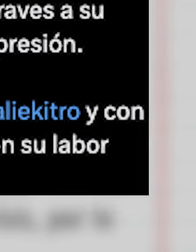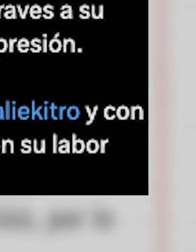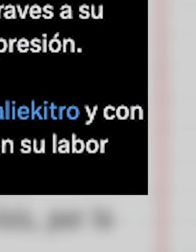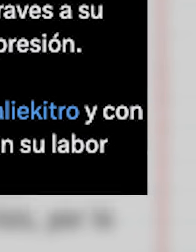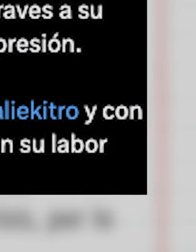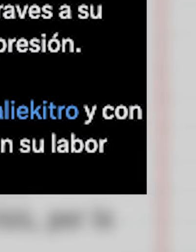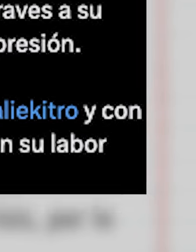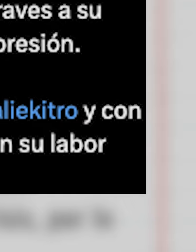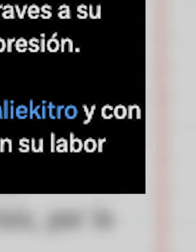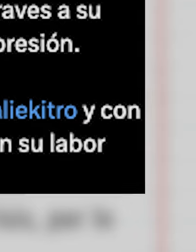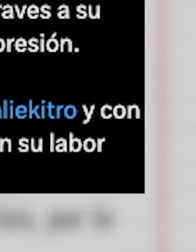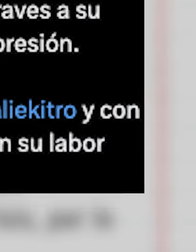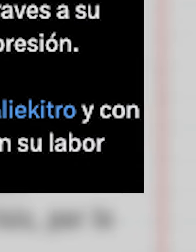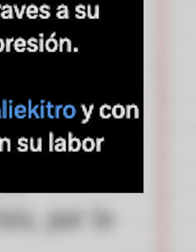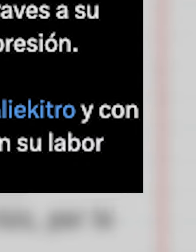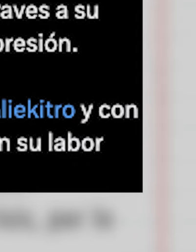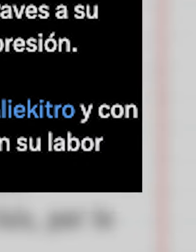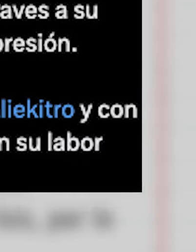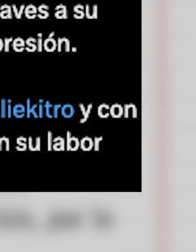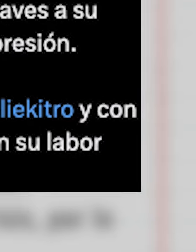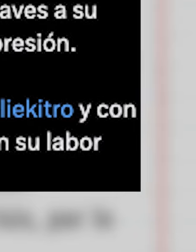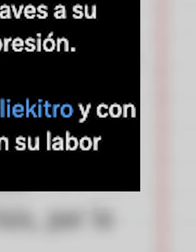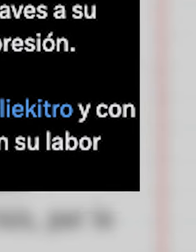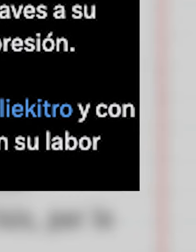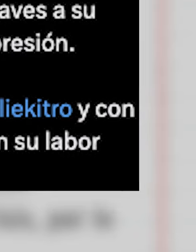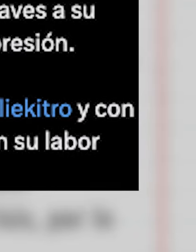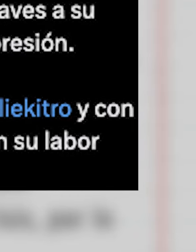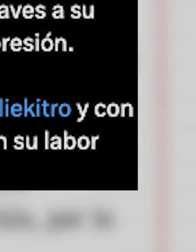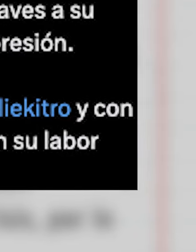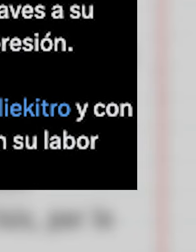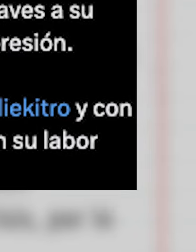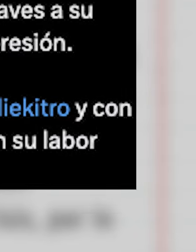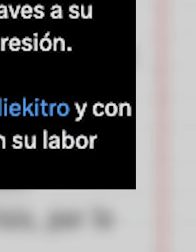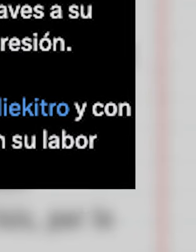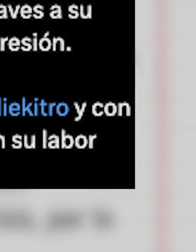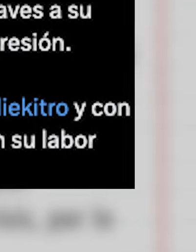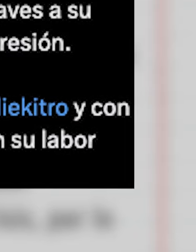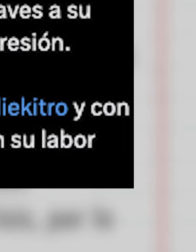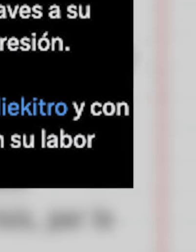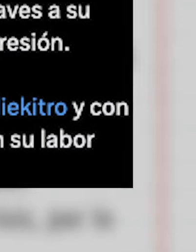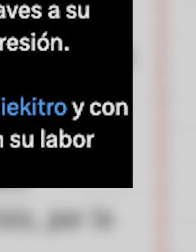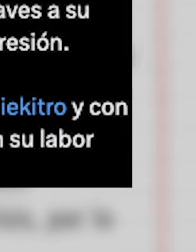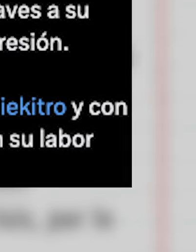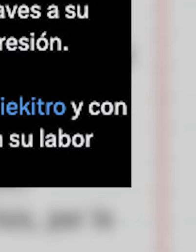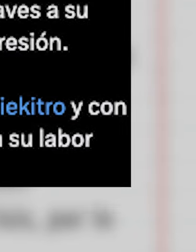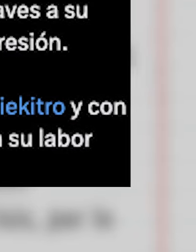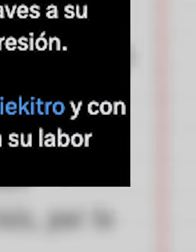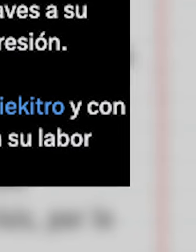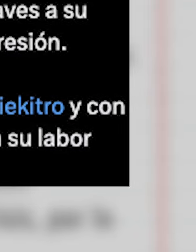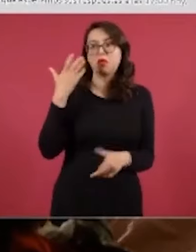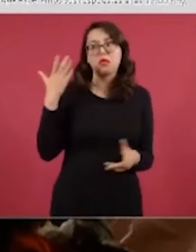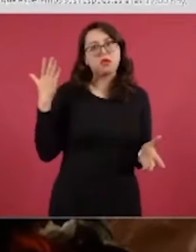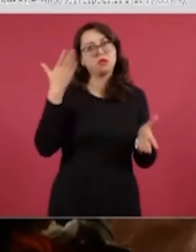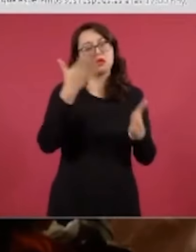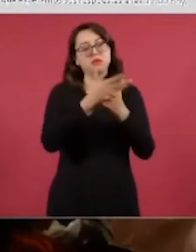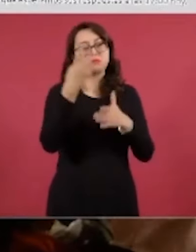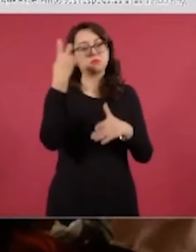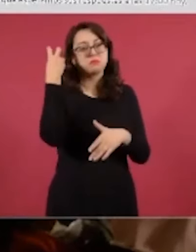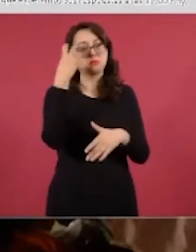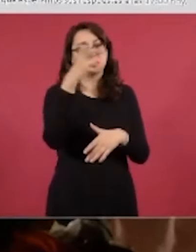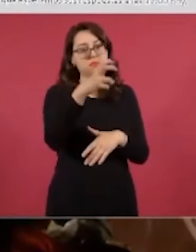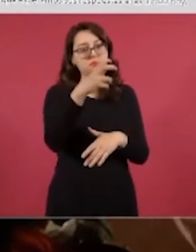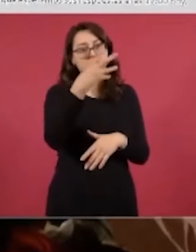conferencia de prensa del presidente López Obrador son violaciones graves a su derecho a la privacidad a su seguridad y a la libertad de expresión ambas